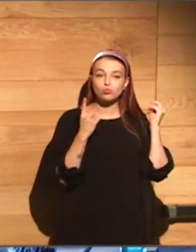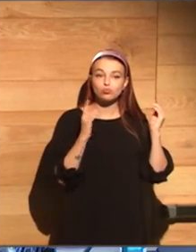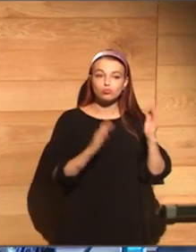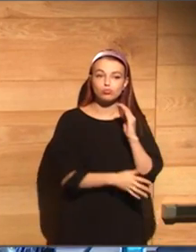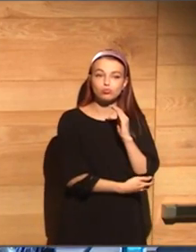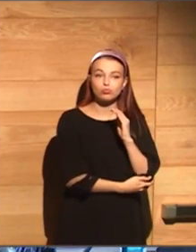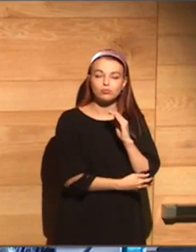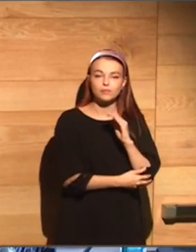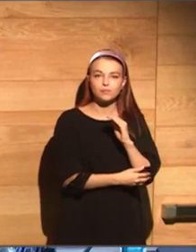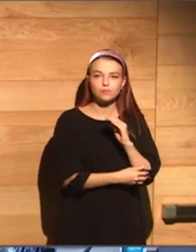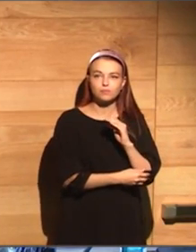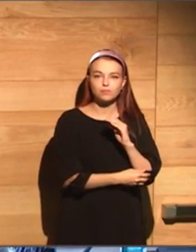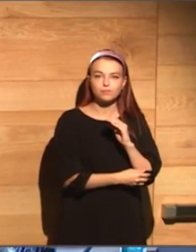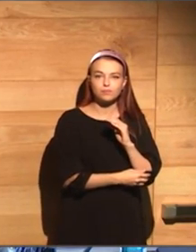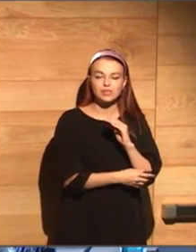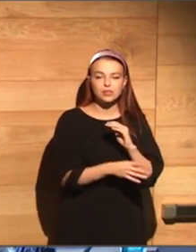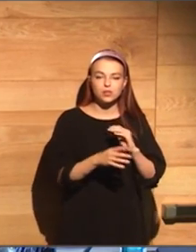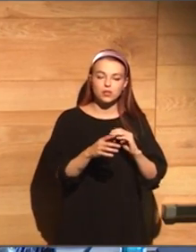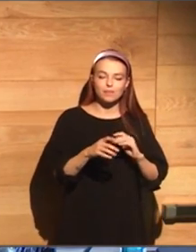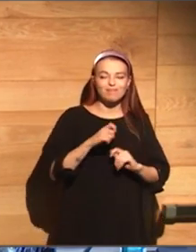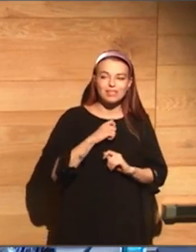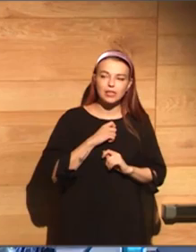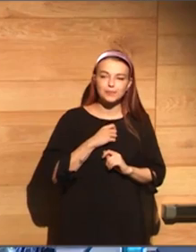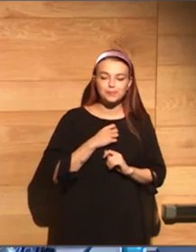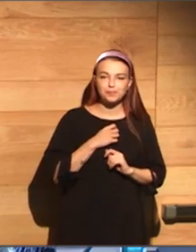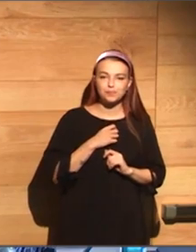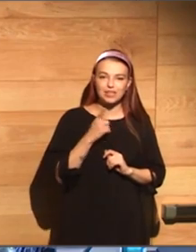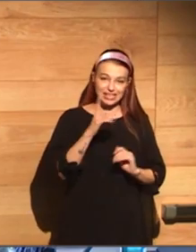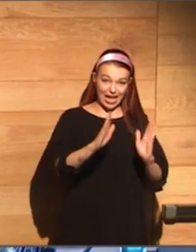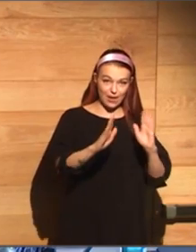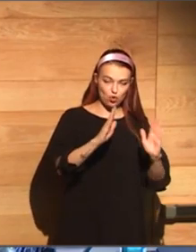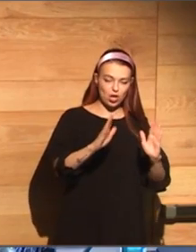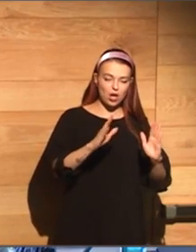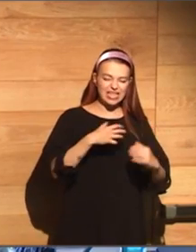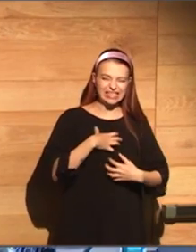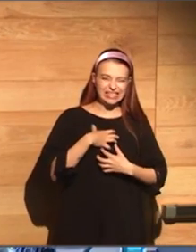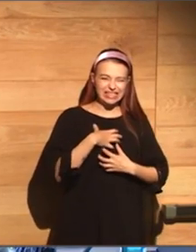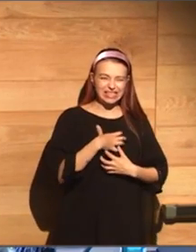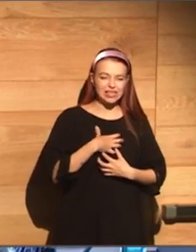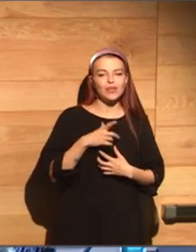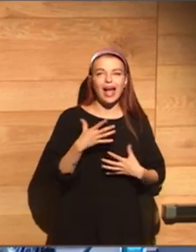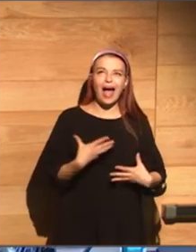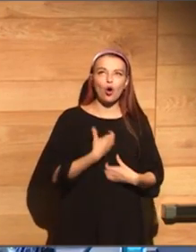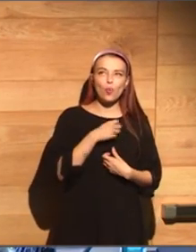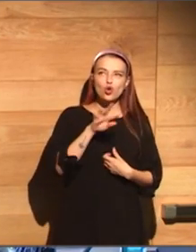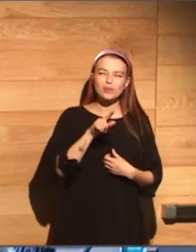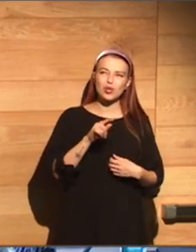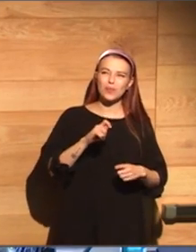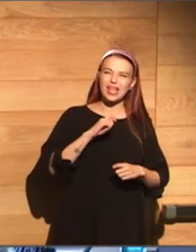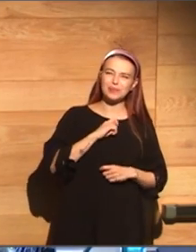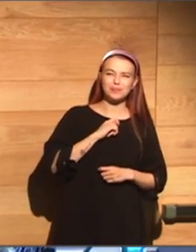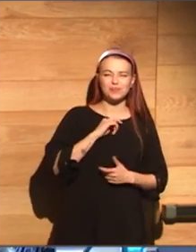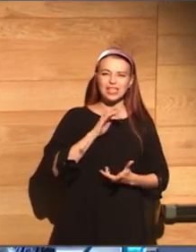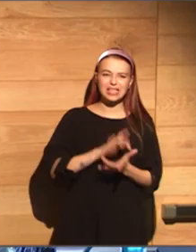ver si lo digo bien, desazonador. O sea, a mí me desazona un poco. No me llega a agobiar, ¿eh? No me agobia, no es tanto, pero me intranquiliza, tío, porque